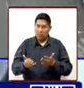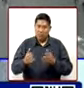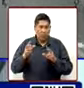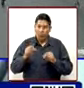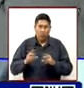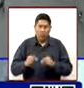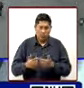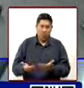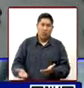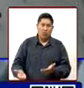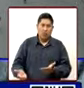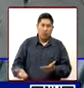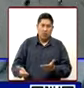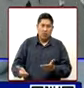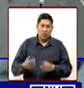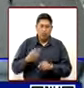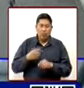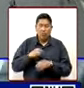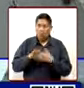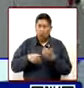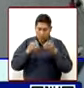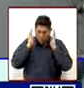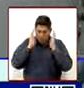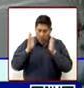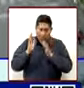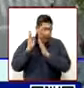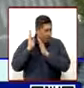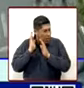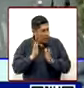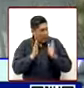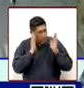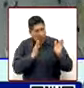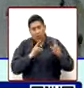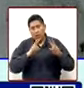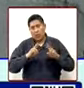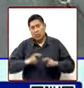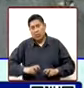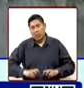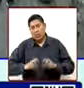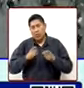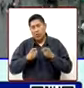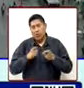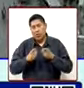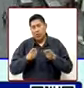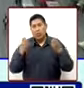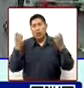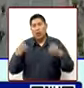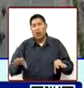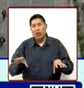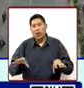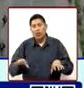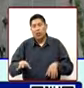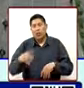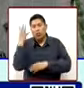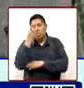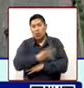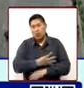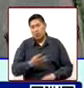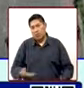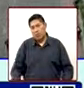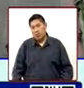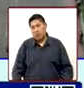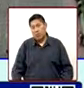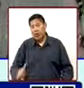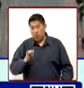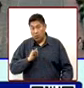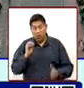yo les he planteado, déjenme escuchar, tengo que escuchar a las contrapartes, déjenme investigar y voy a tomar medidas. Pero no, no quieren. Cuatro días. Y yo